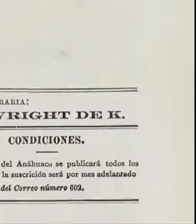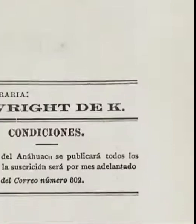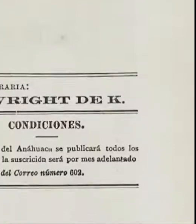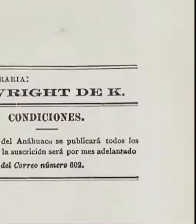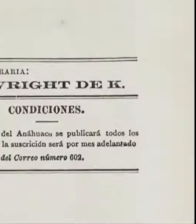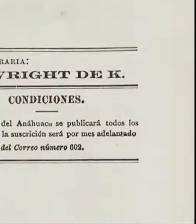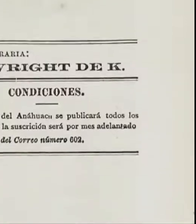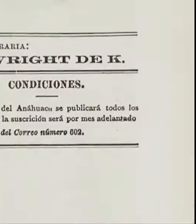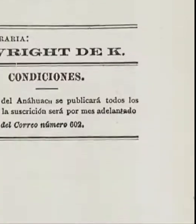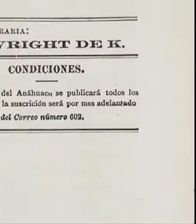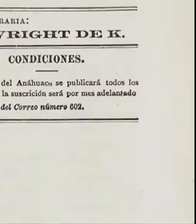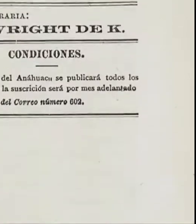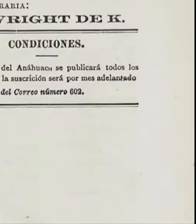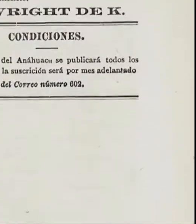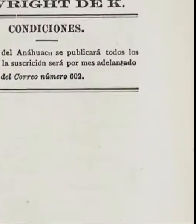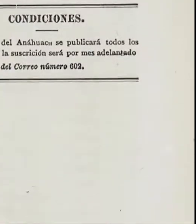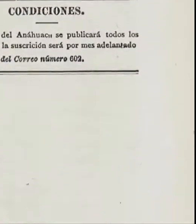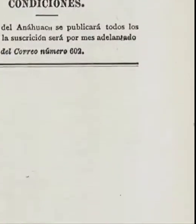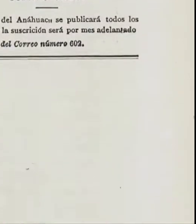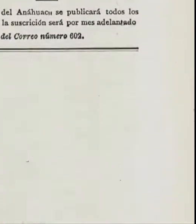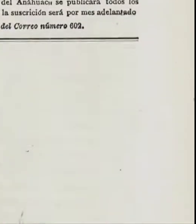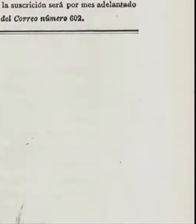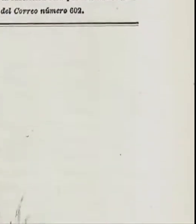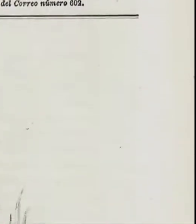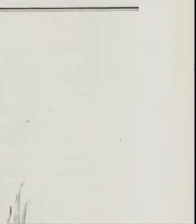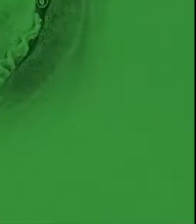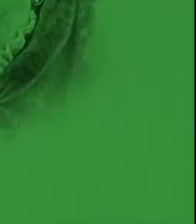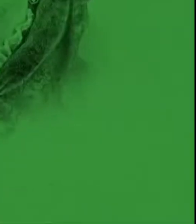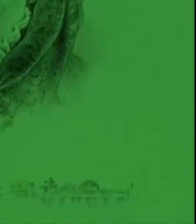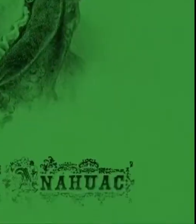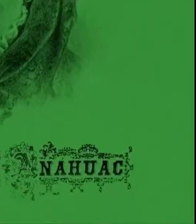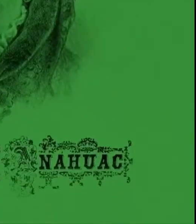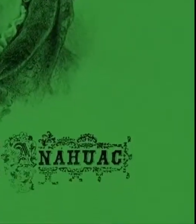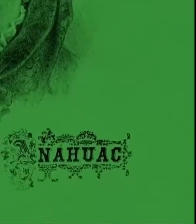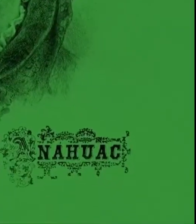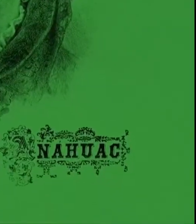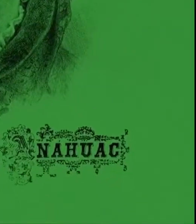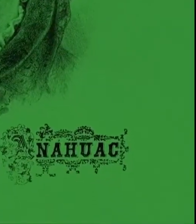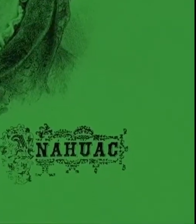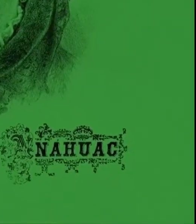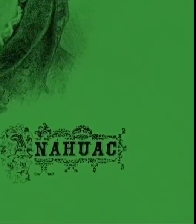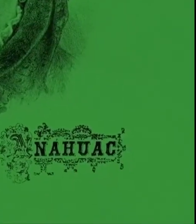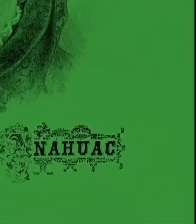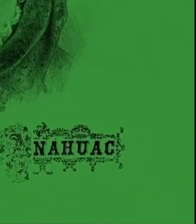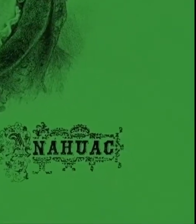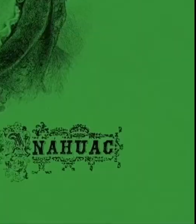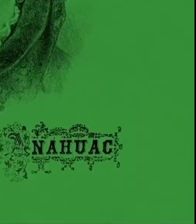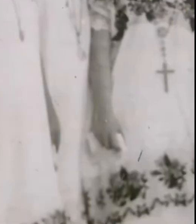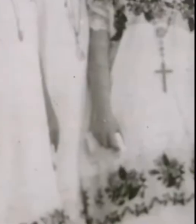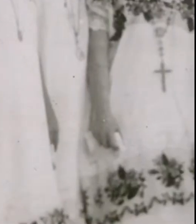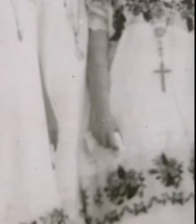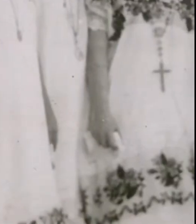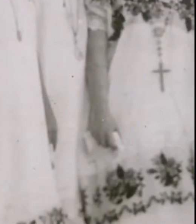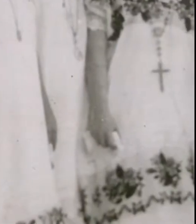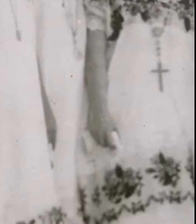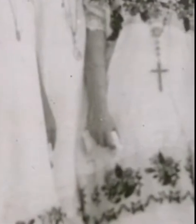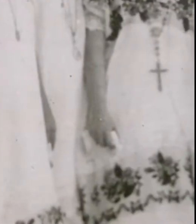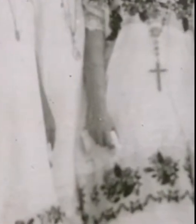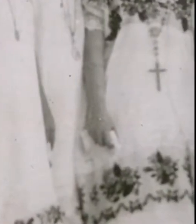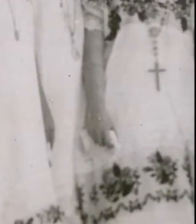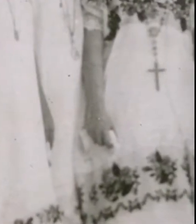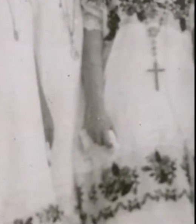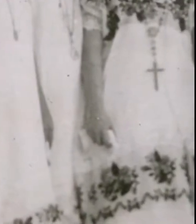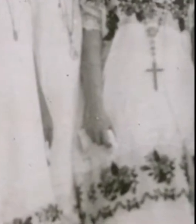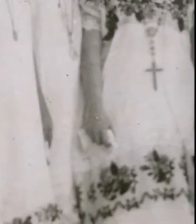voto de las mexicanas es resultado de la lucha able de miles de sufragistas durante años no fue producto de una concesión